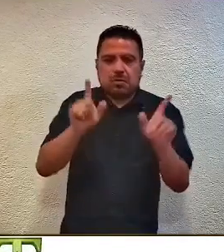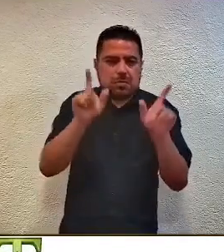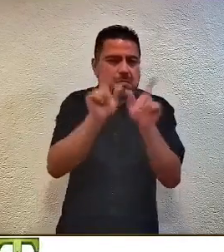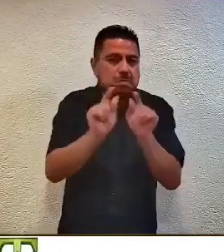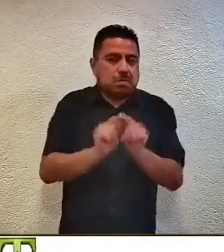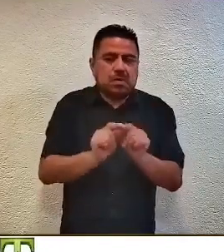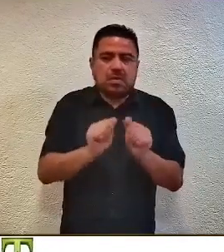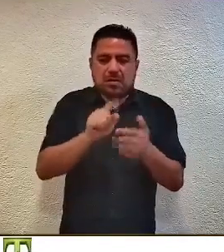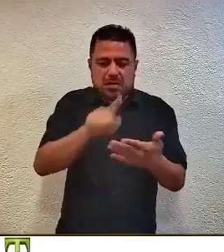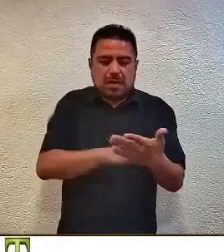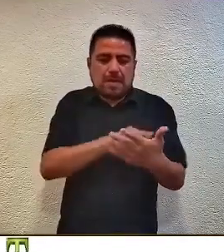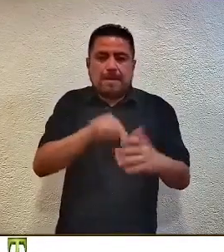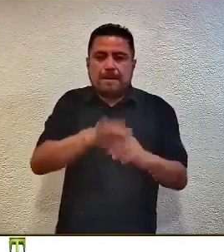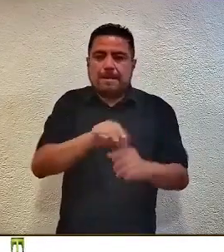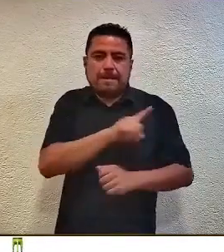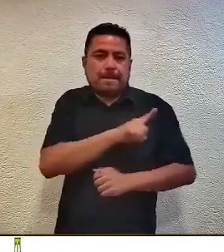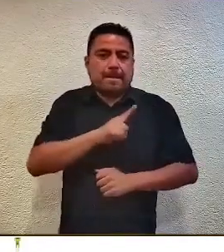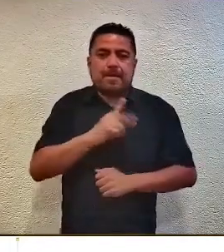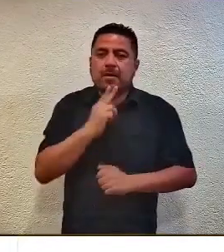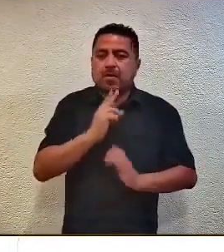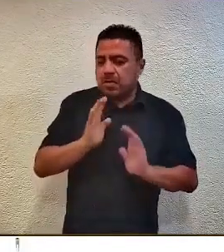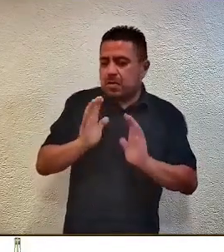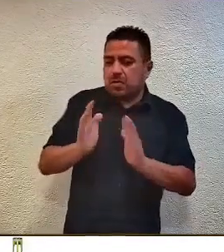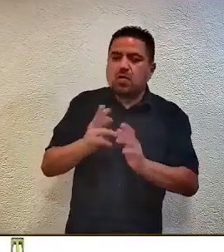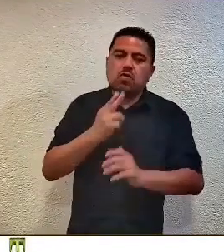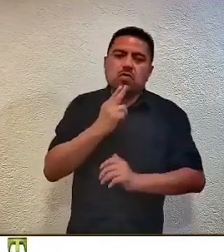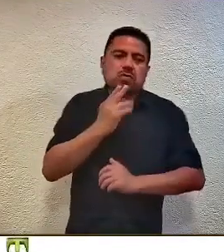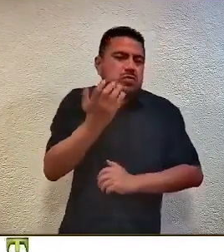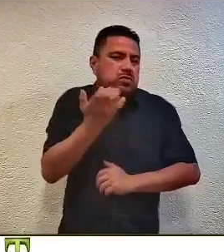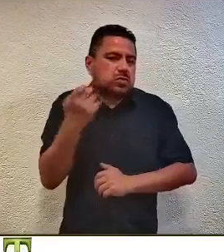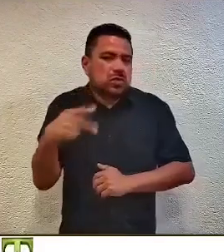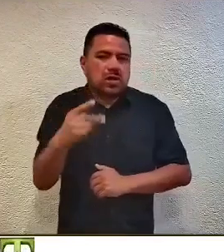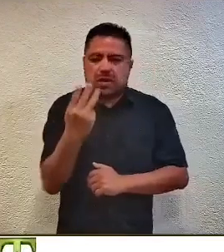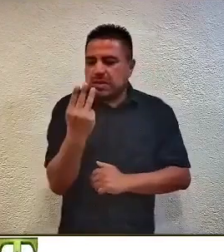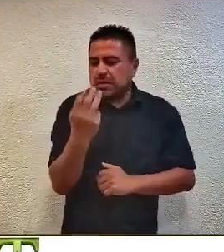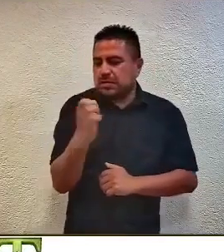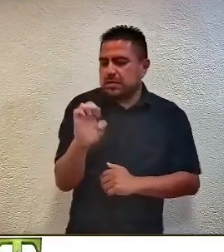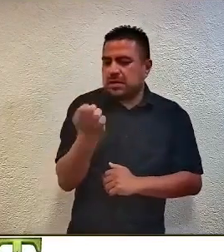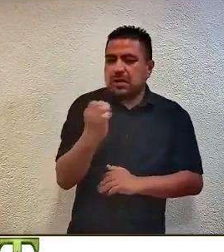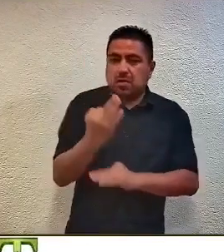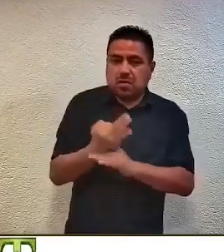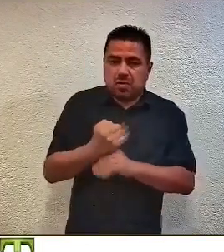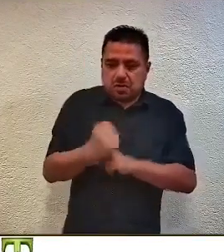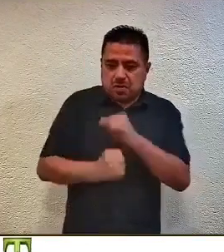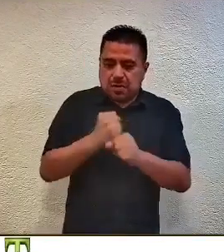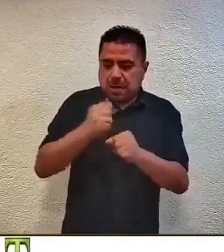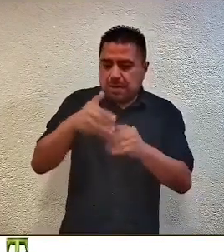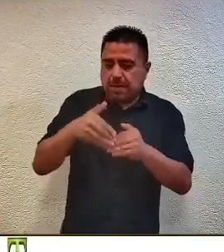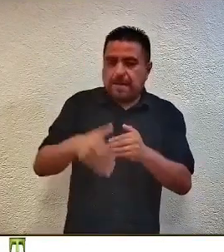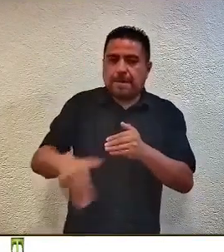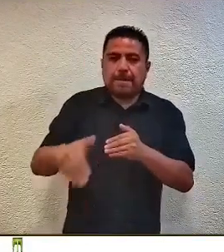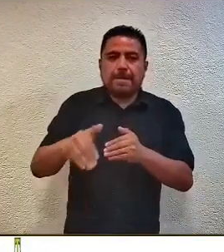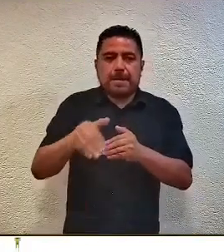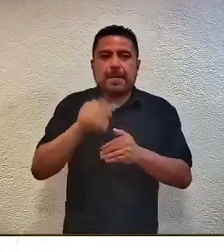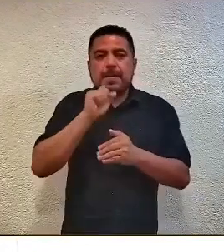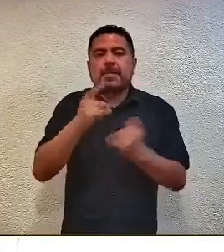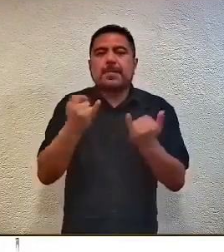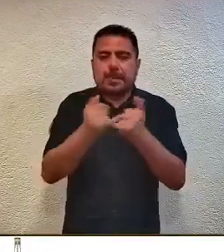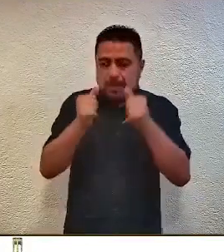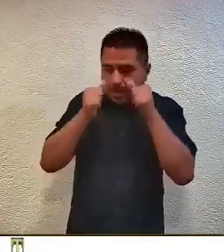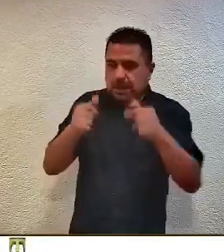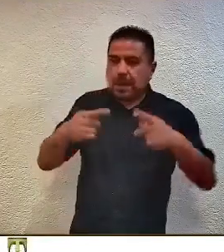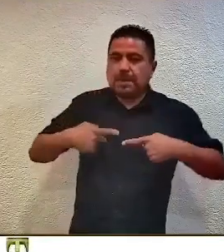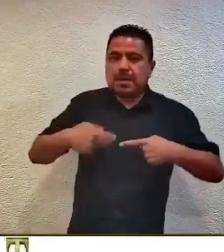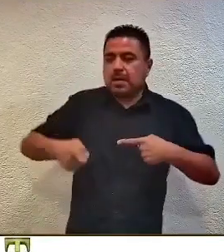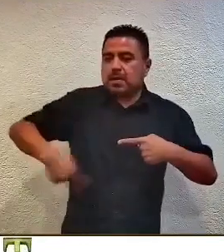que la elección que debe prevalecer es la efectuada por usos y costumbres el 3 de enero del año que corre, dado que se debe privilegiar la voluntad de los ciudadanos